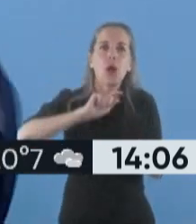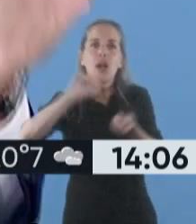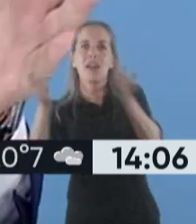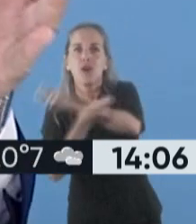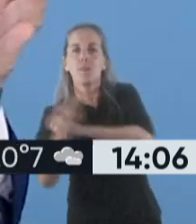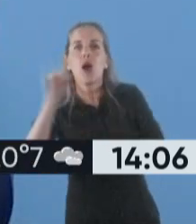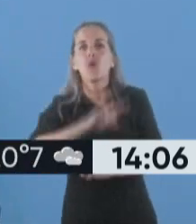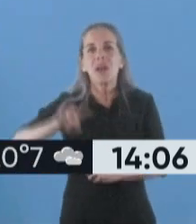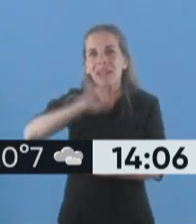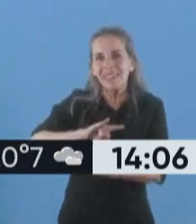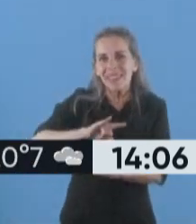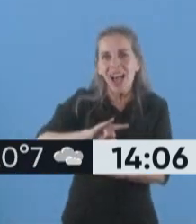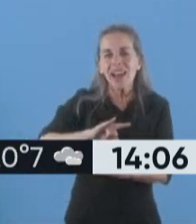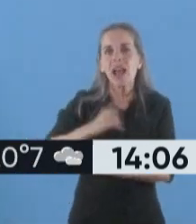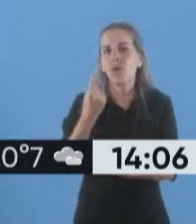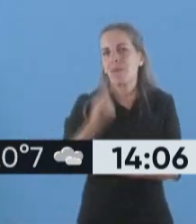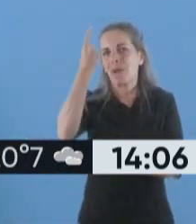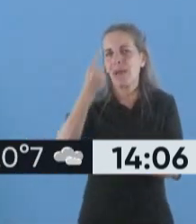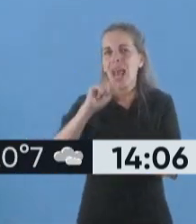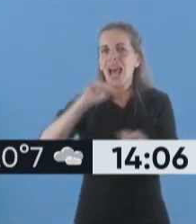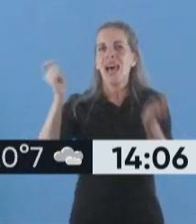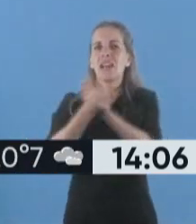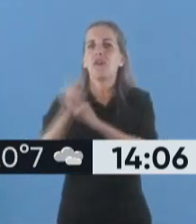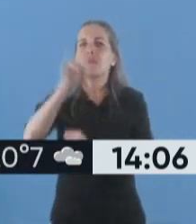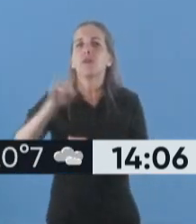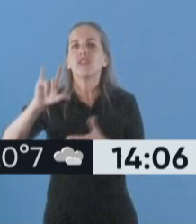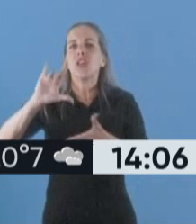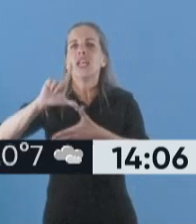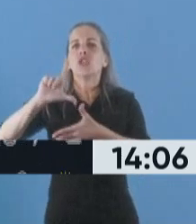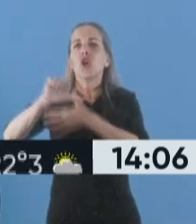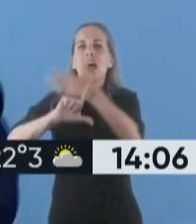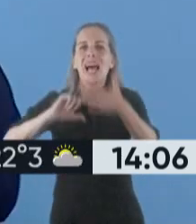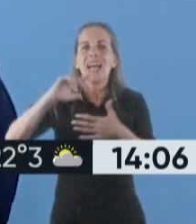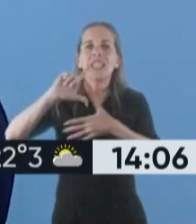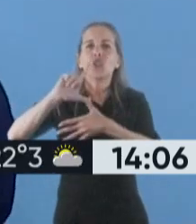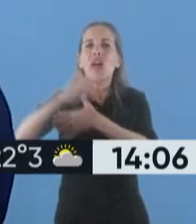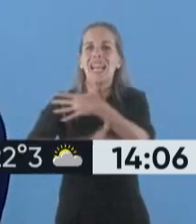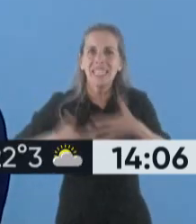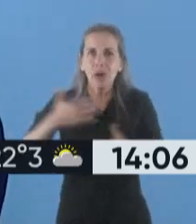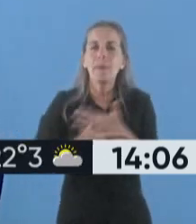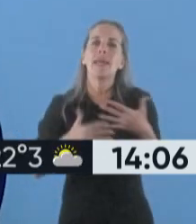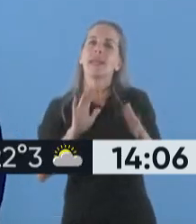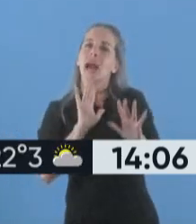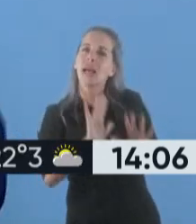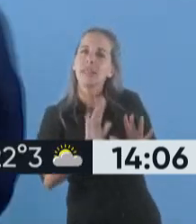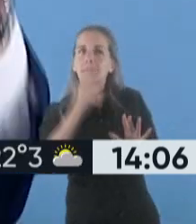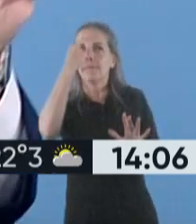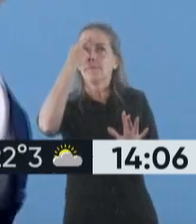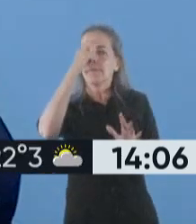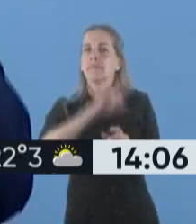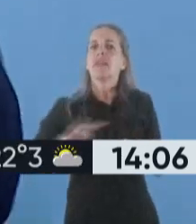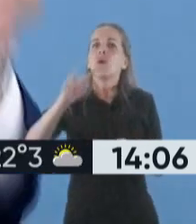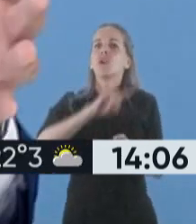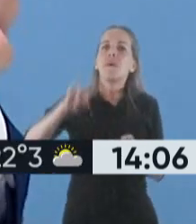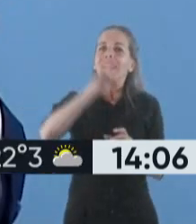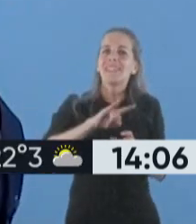de las primeras que ha habido en Latinoamérica, que dio la idea de universidades con libertad de